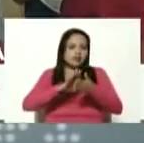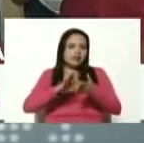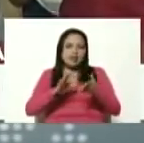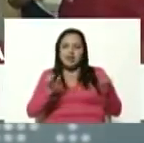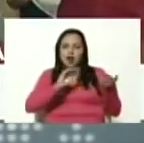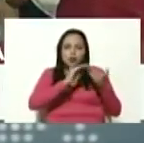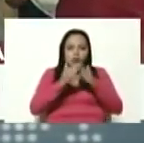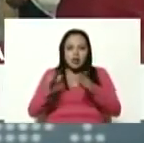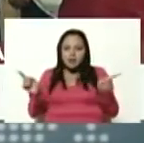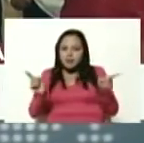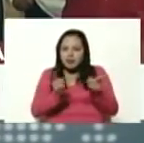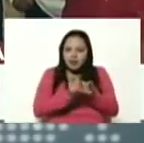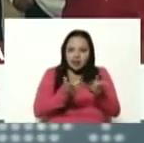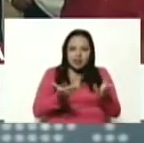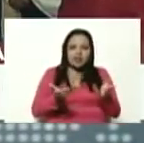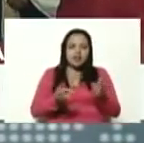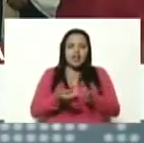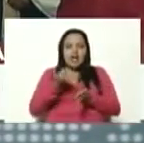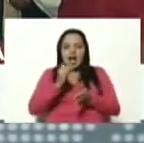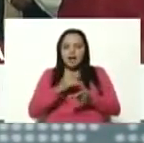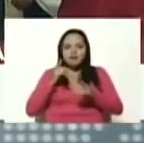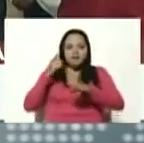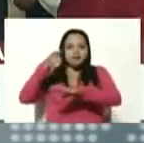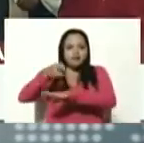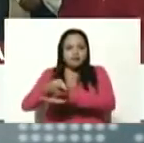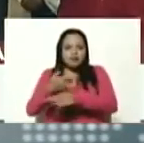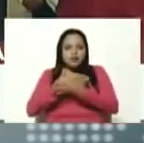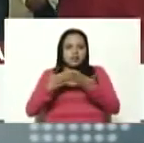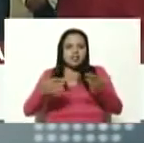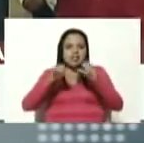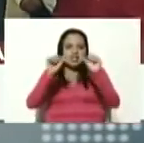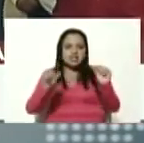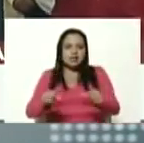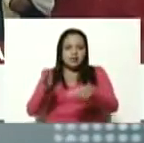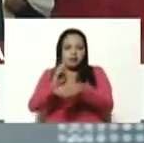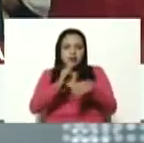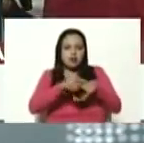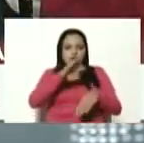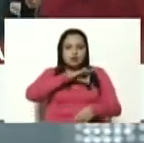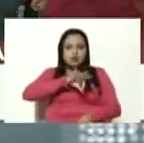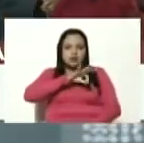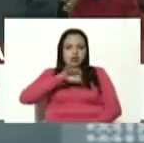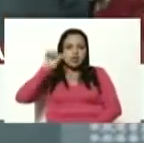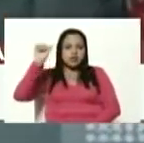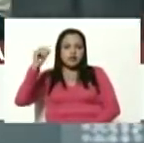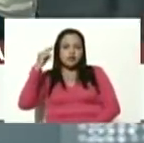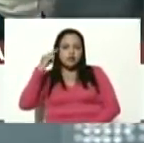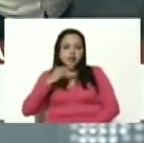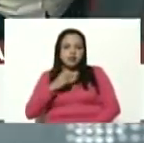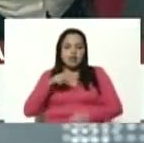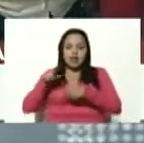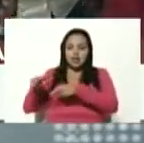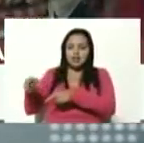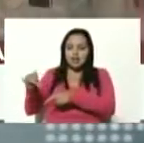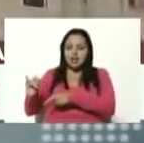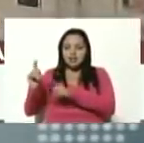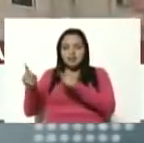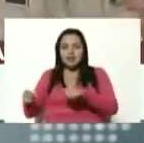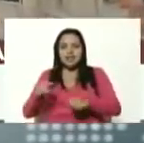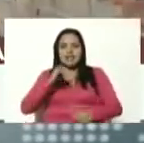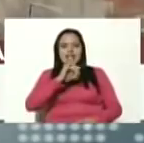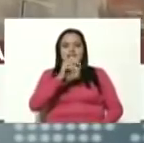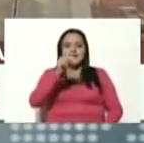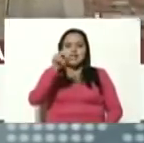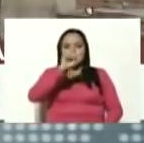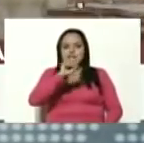pequeño. Allí llega la bondad del sistema de protección del socialismo bolivariano. Aquí también está el INAS, que en este momento